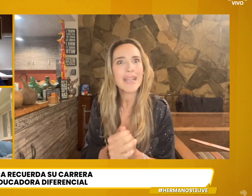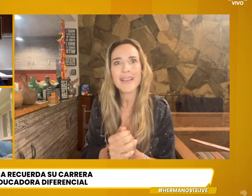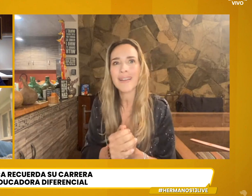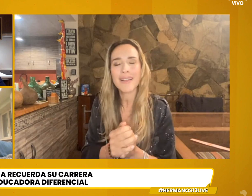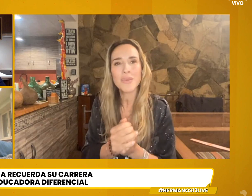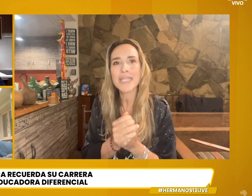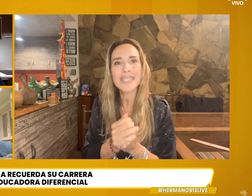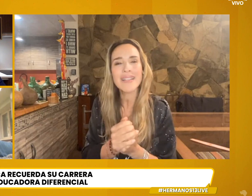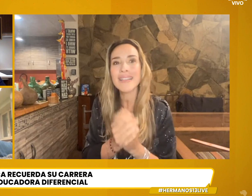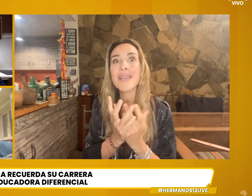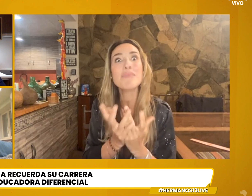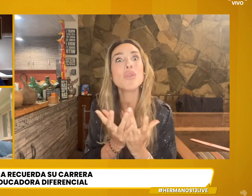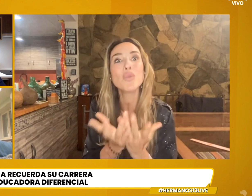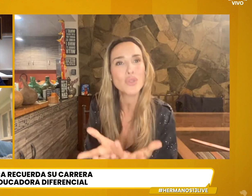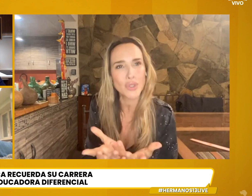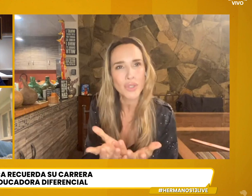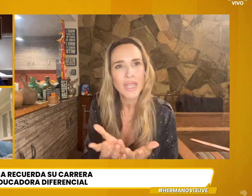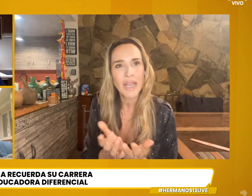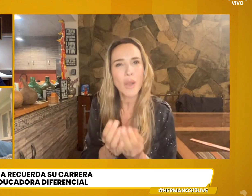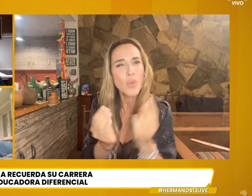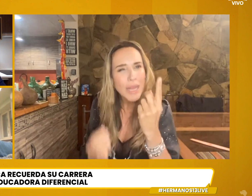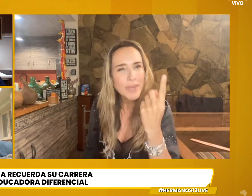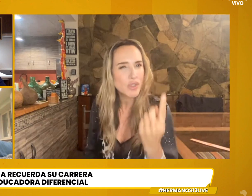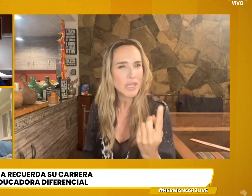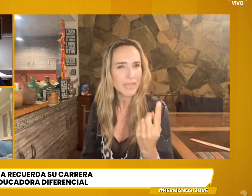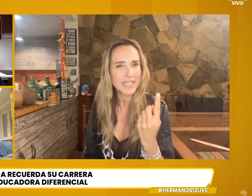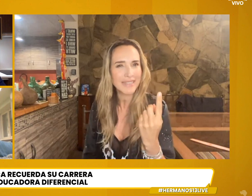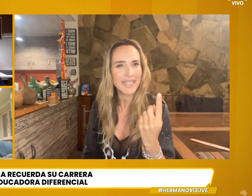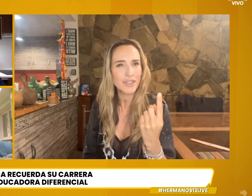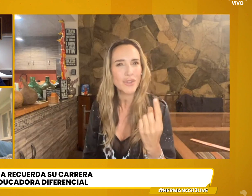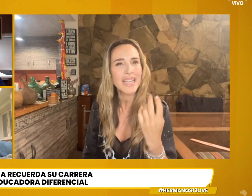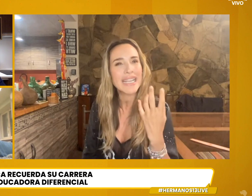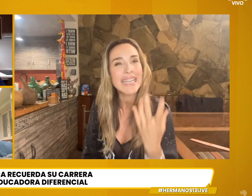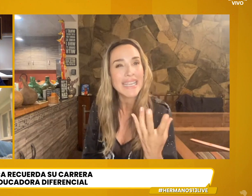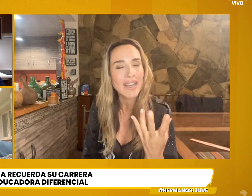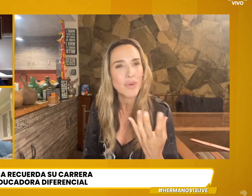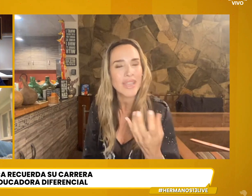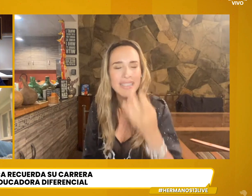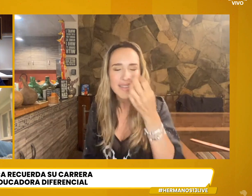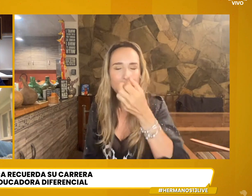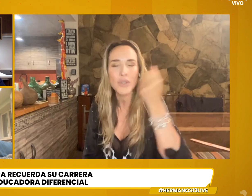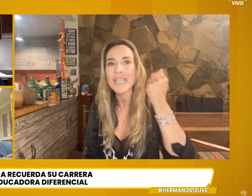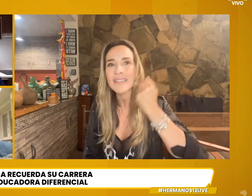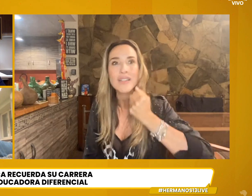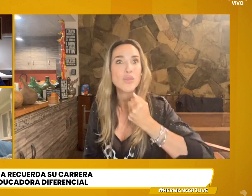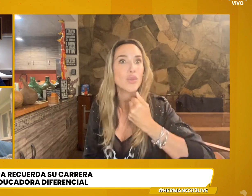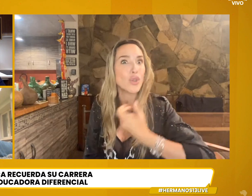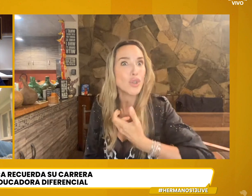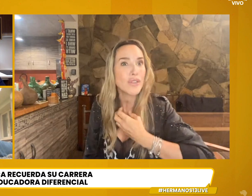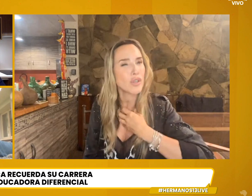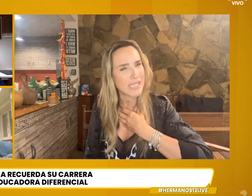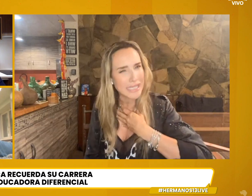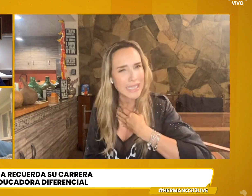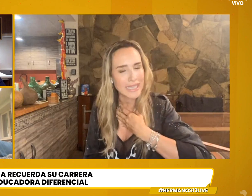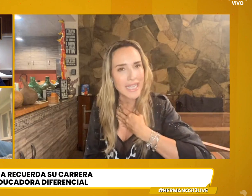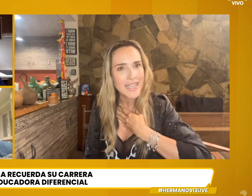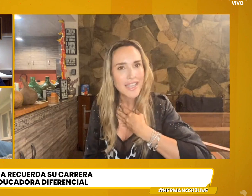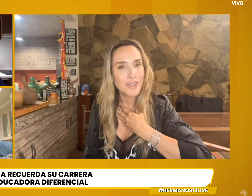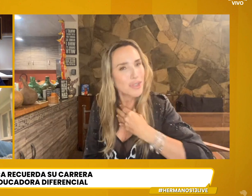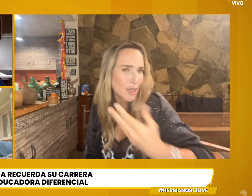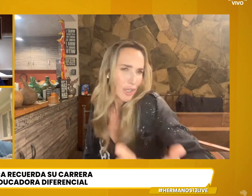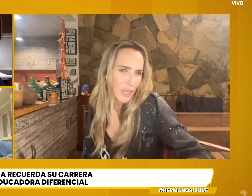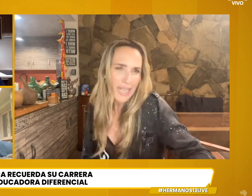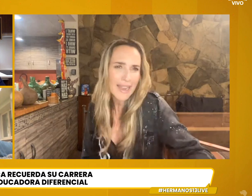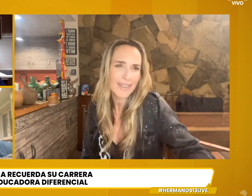le puedo regalar, aunque sean 10 minutos, a una persona que me esté viendo de alegría o de que se desconecte de su dolor, de lo que